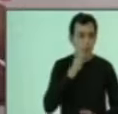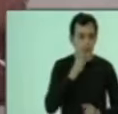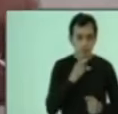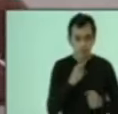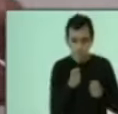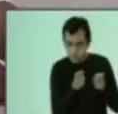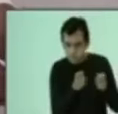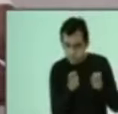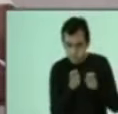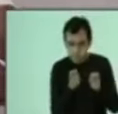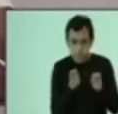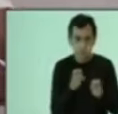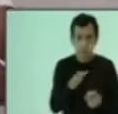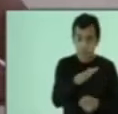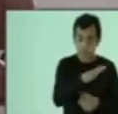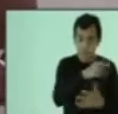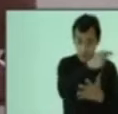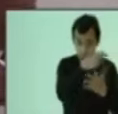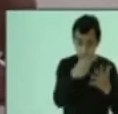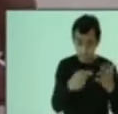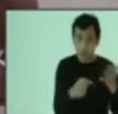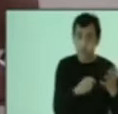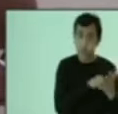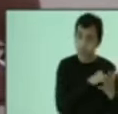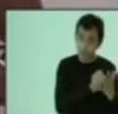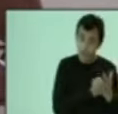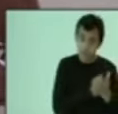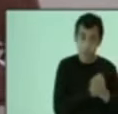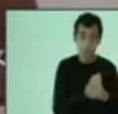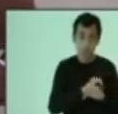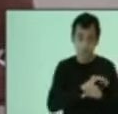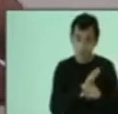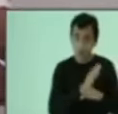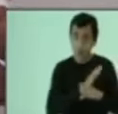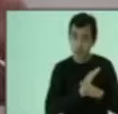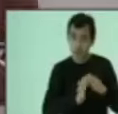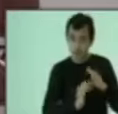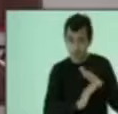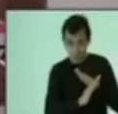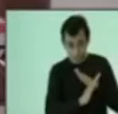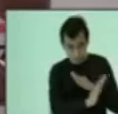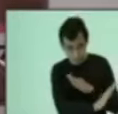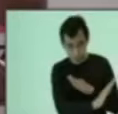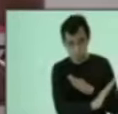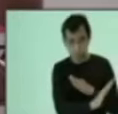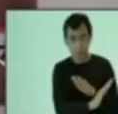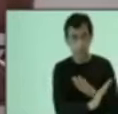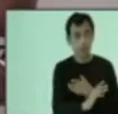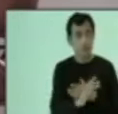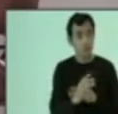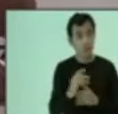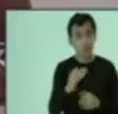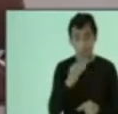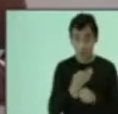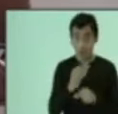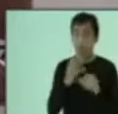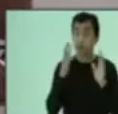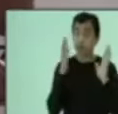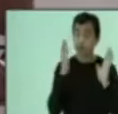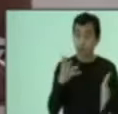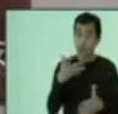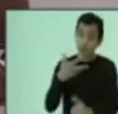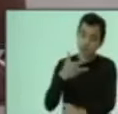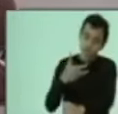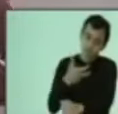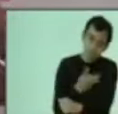sanitarias lleguen a todos, para que así de esa manera se eviten los contagios. Gracias a Dios, ahora ya existe una vacuna, por lo cual